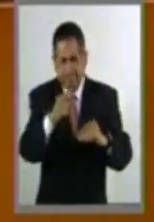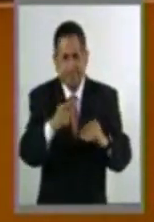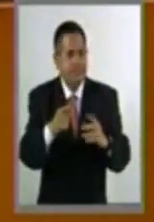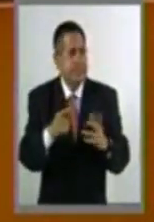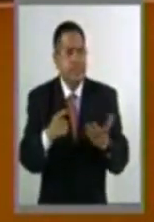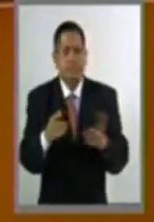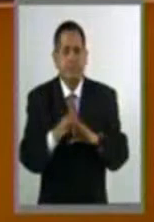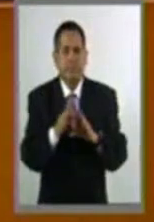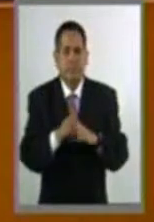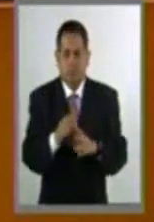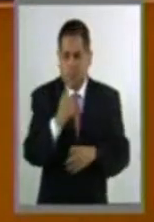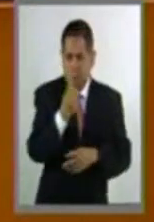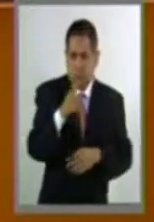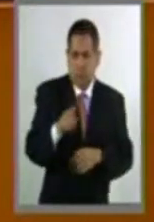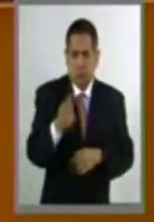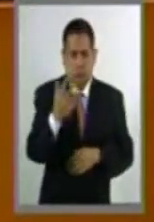escaso